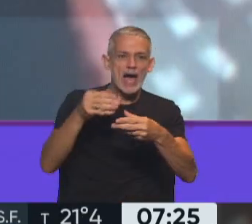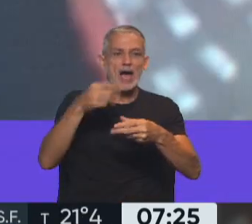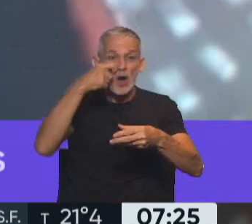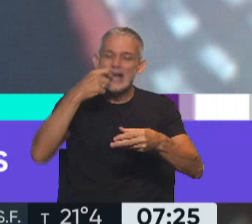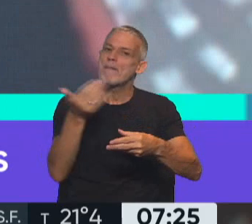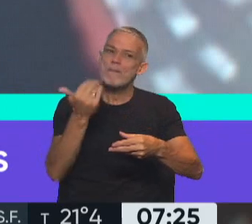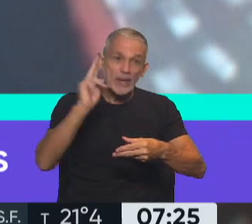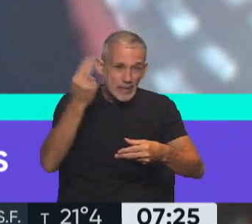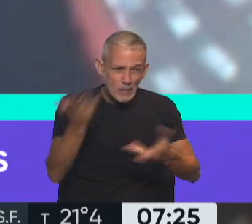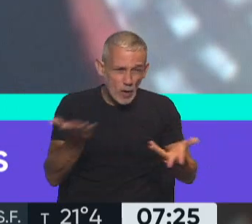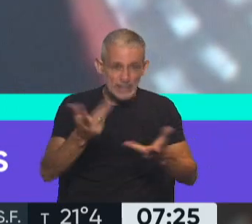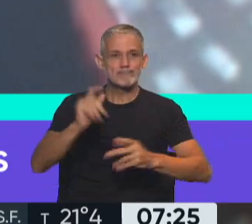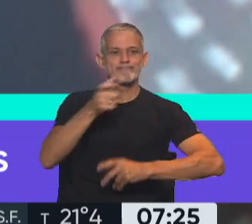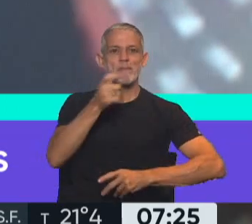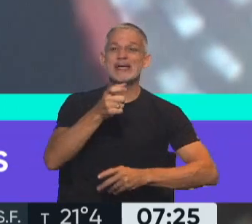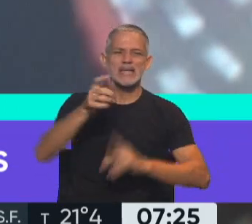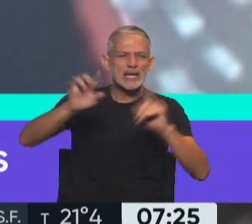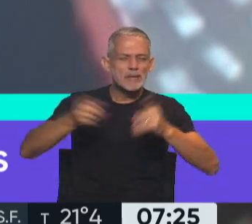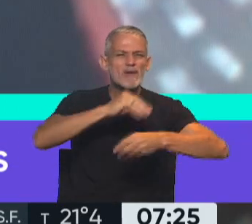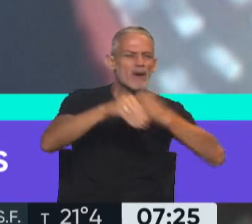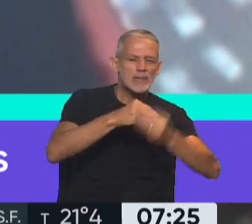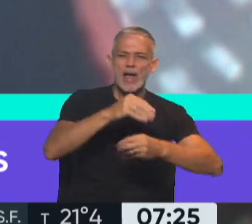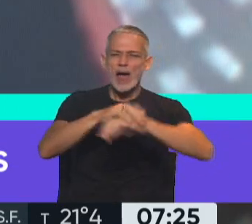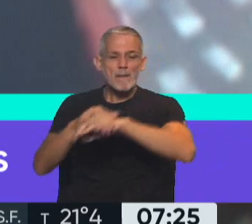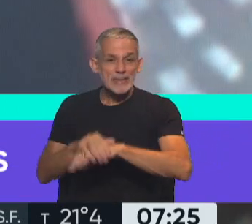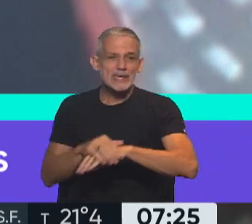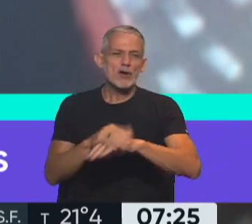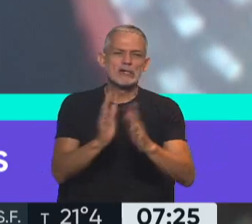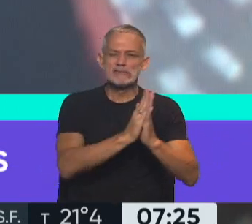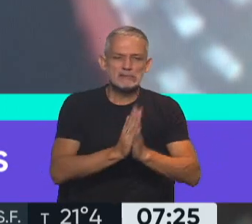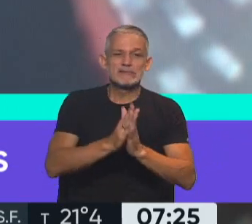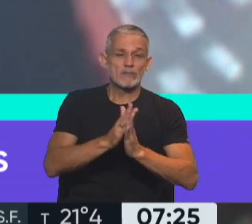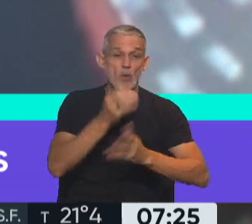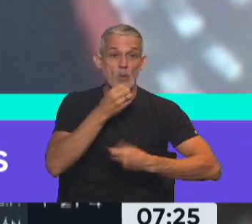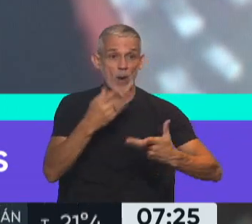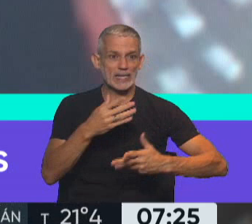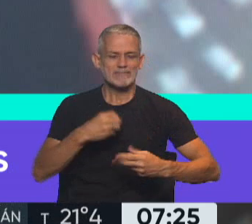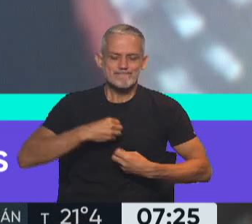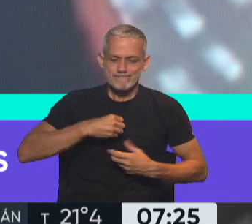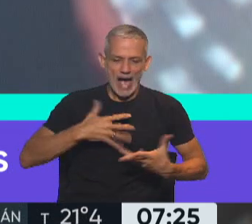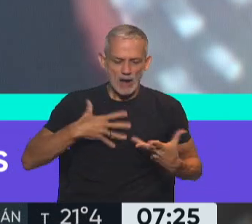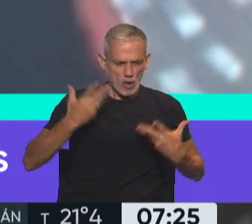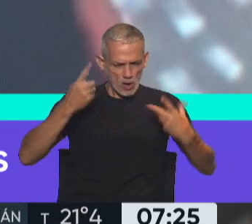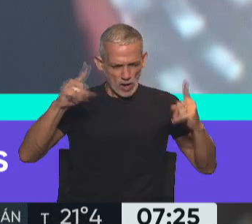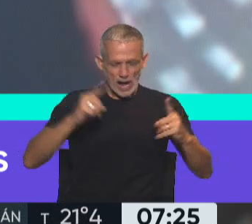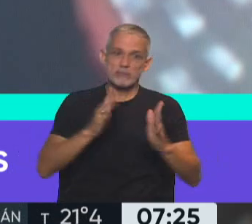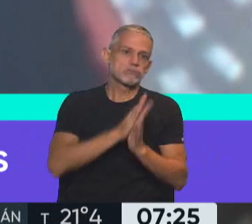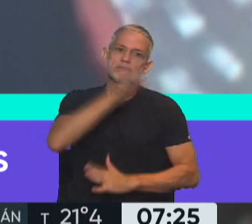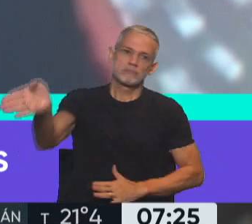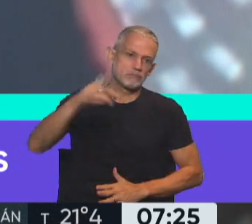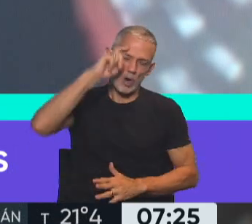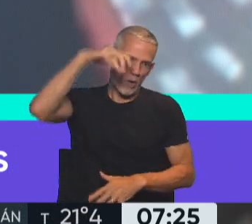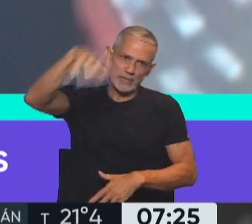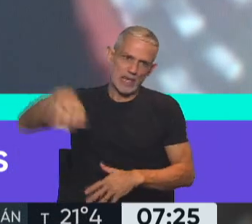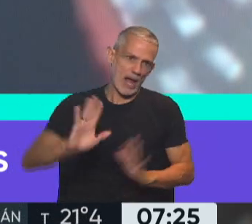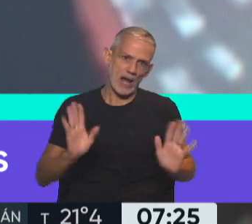por otro lado, también el mensaje a los familiares, a los amigos, a los allegados, e insistir, cualquier síntoma extraño, concurrir a un centro